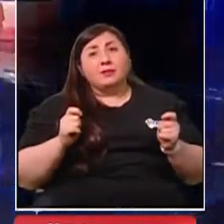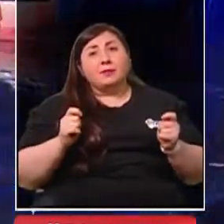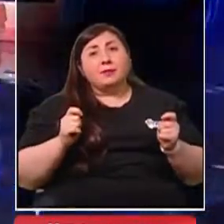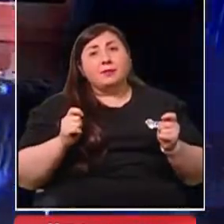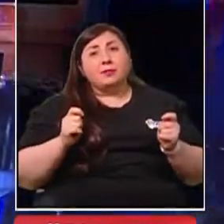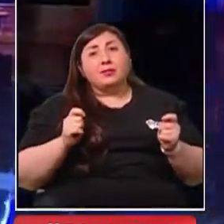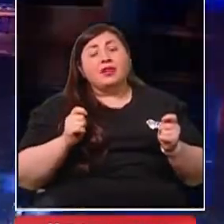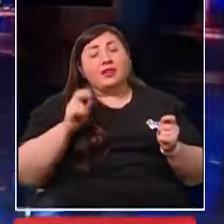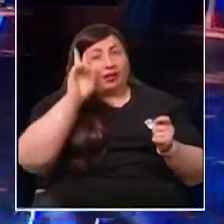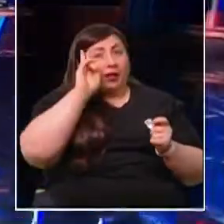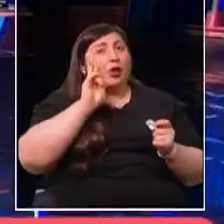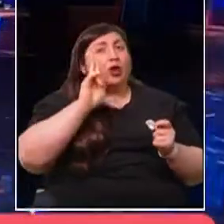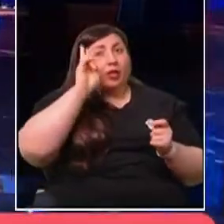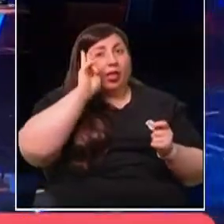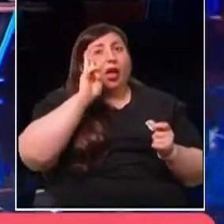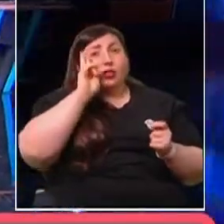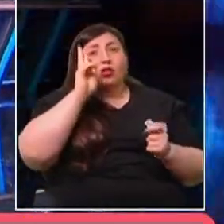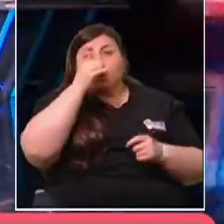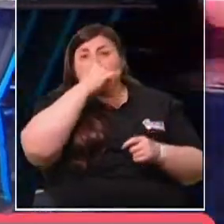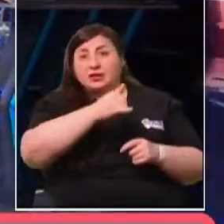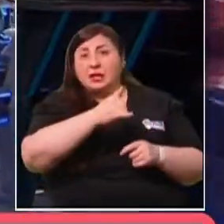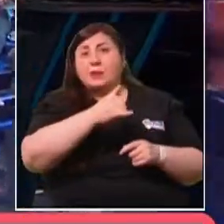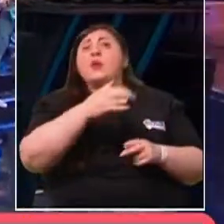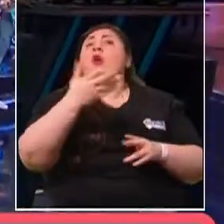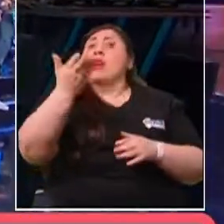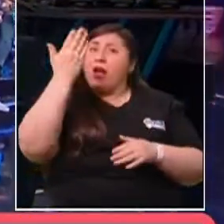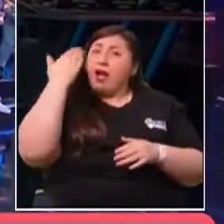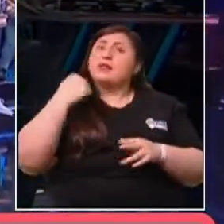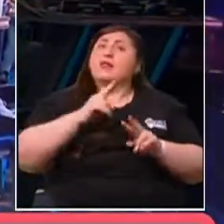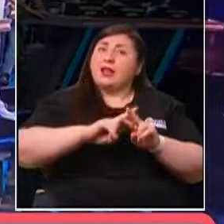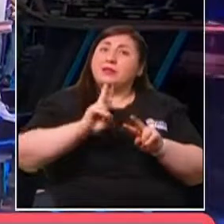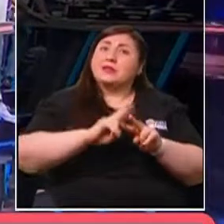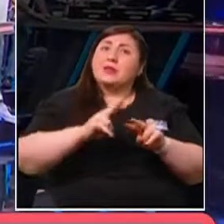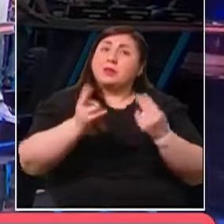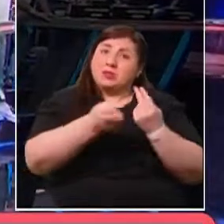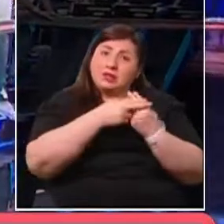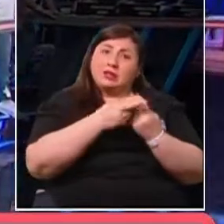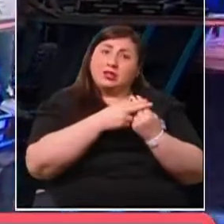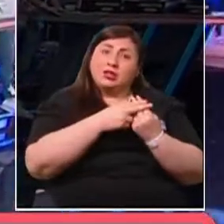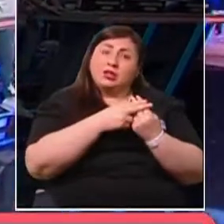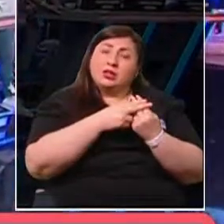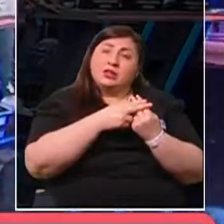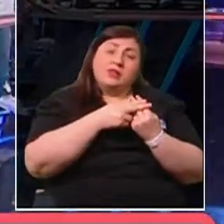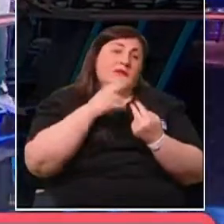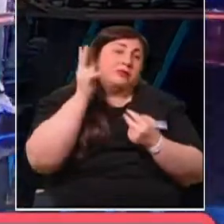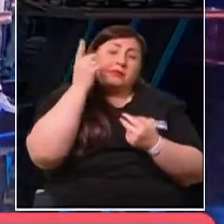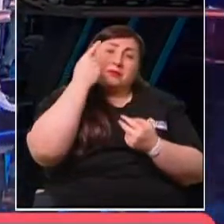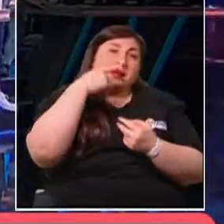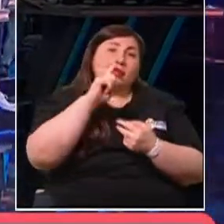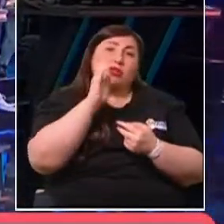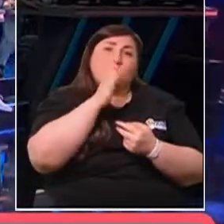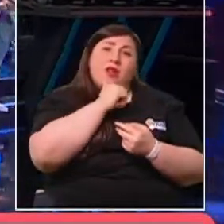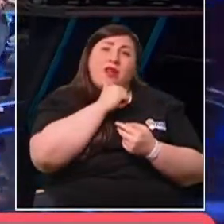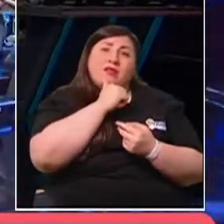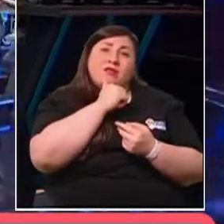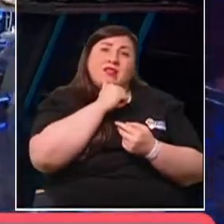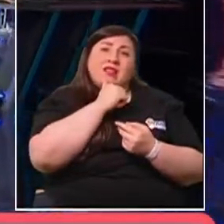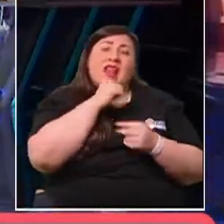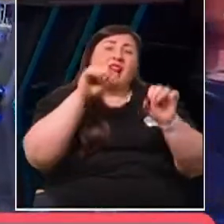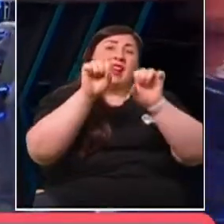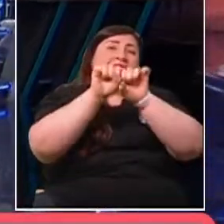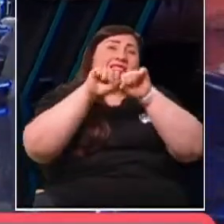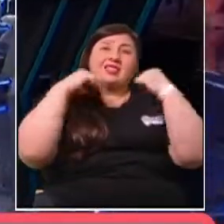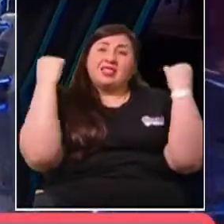como recordando los tiempos en que hacíamos esta Teletón como siempre. Pero no teníamos la corrida, no teníamos el estadio,